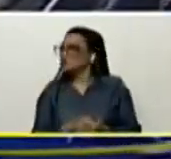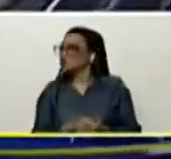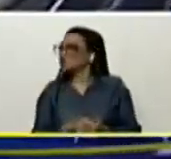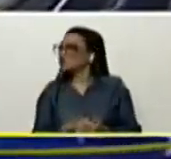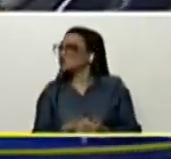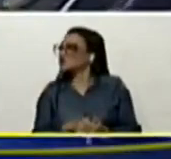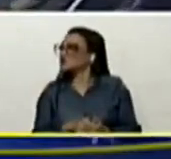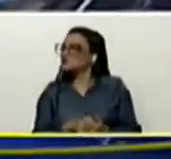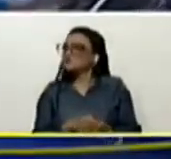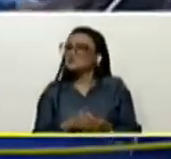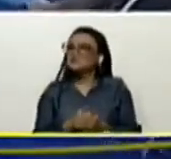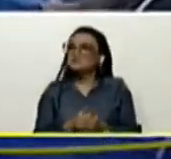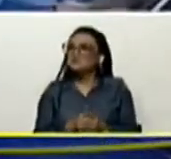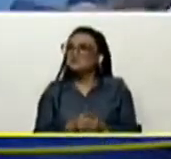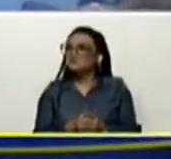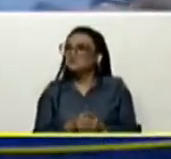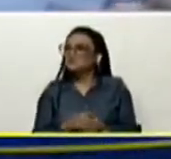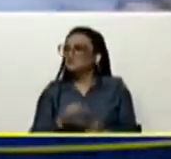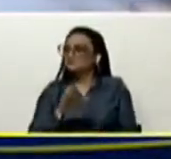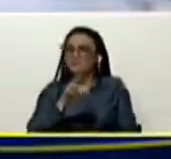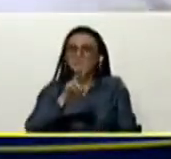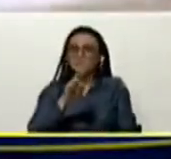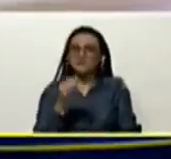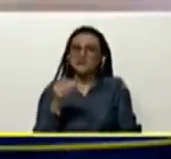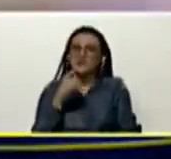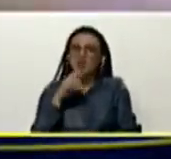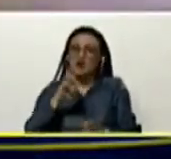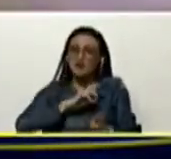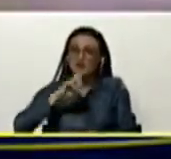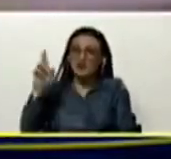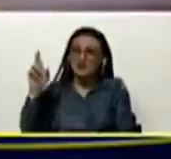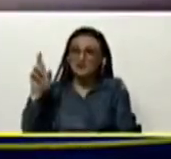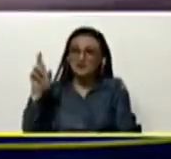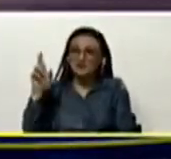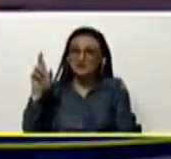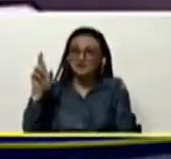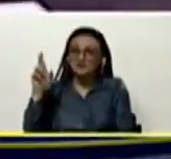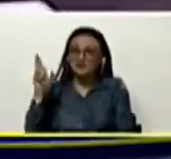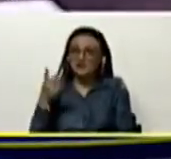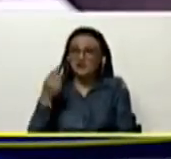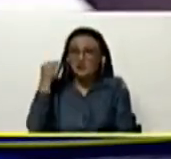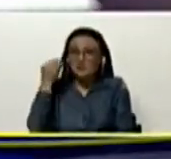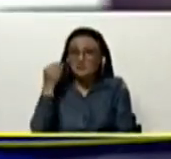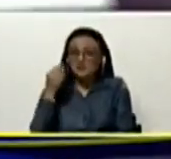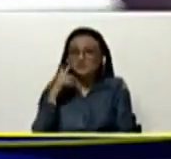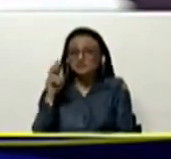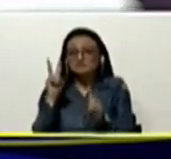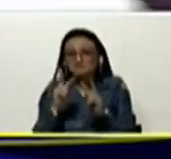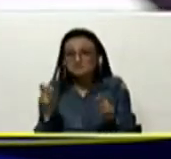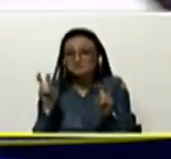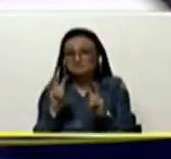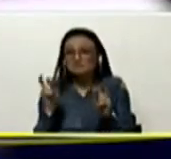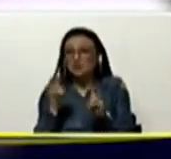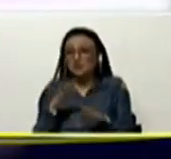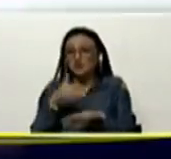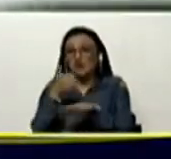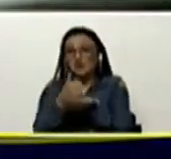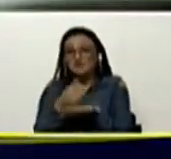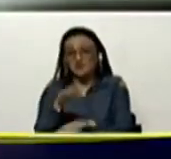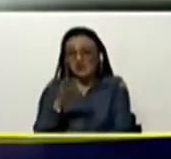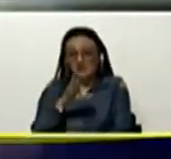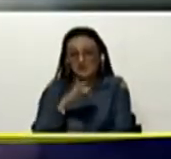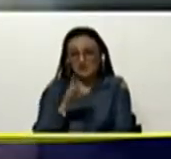contracultura, el peace and love, pero de los rebeldes, ¿no? Y yo creo que hay que reivindicar que nuestro jefe de